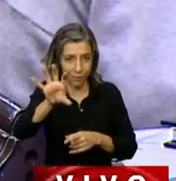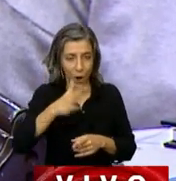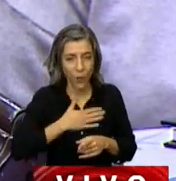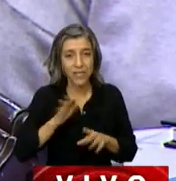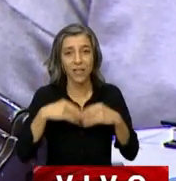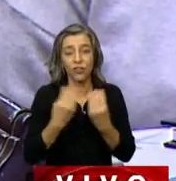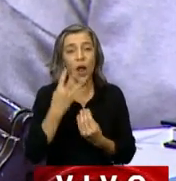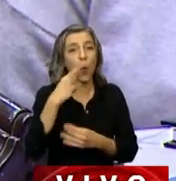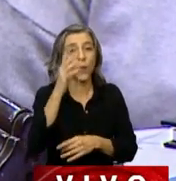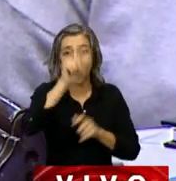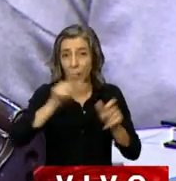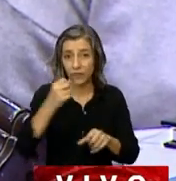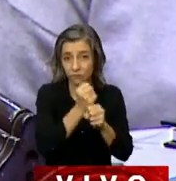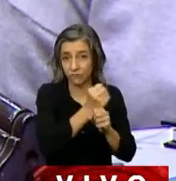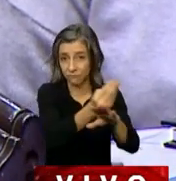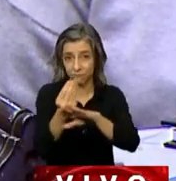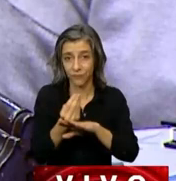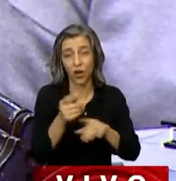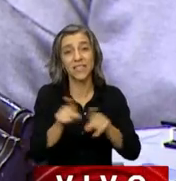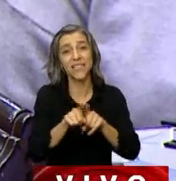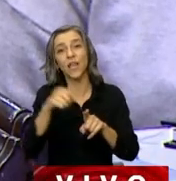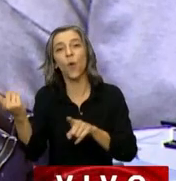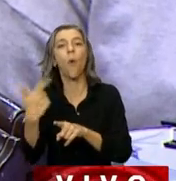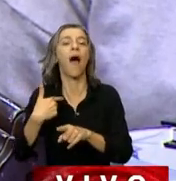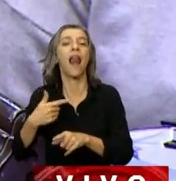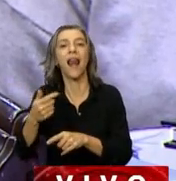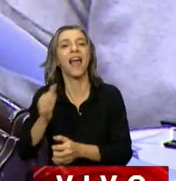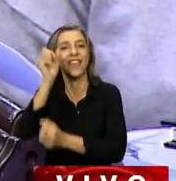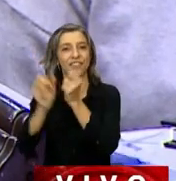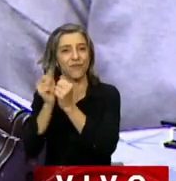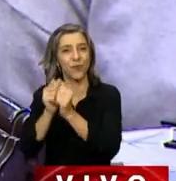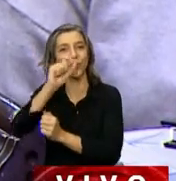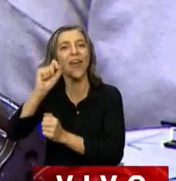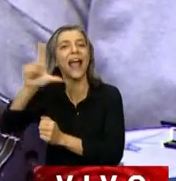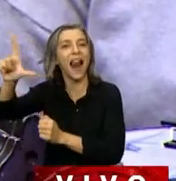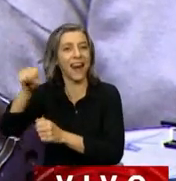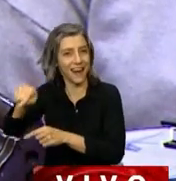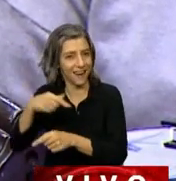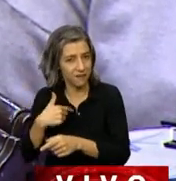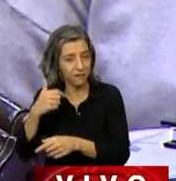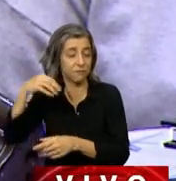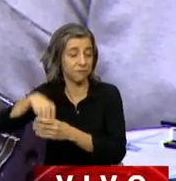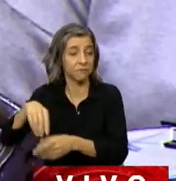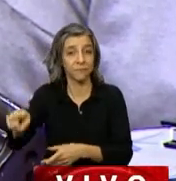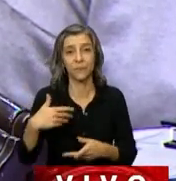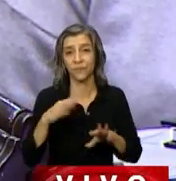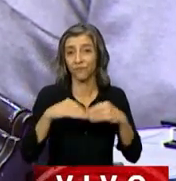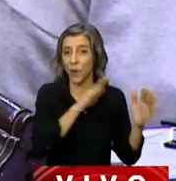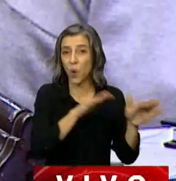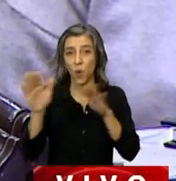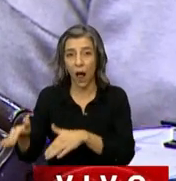4.000 trabajadores, el equivalente a la industria de la cal en nuestra querida provincia de San Juan. Los diputados y las